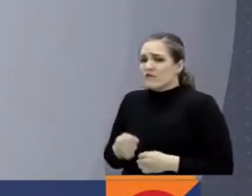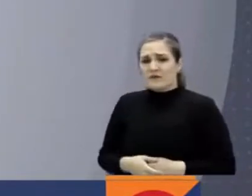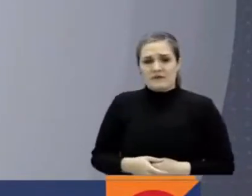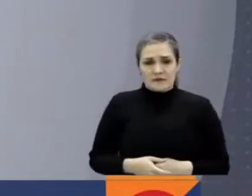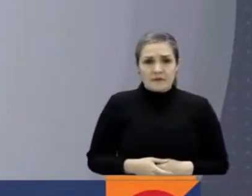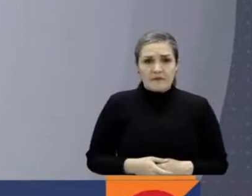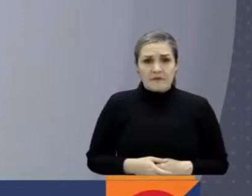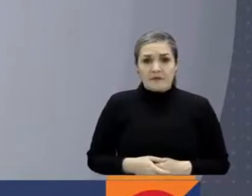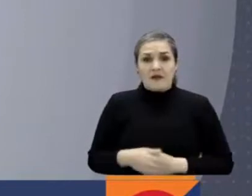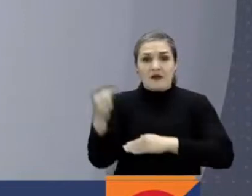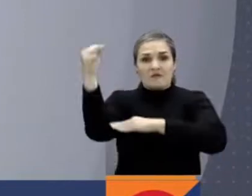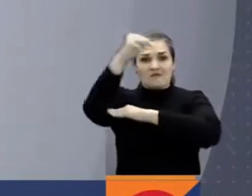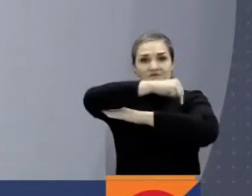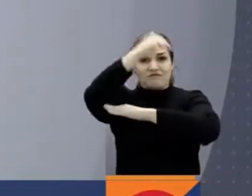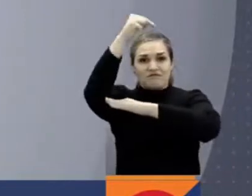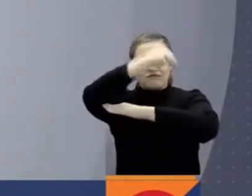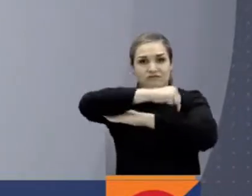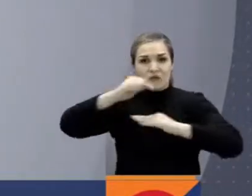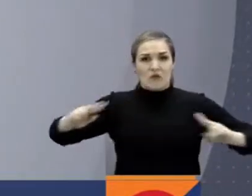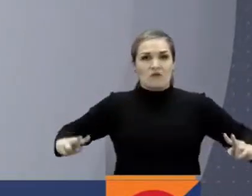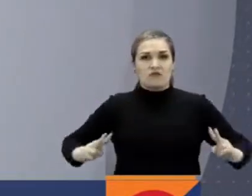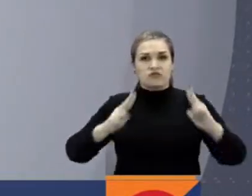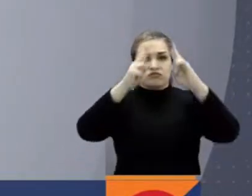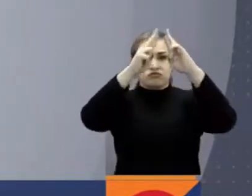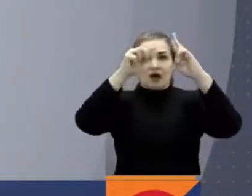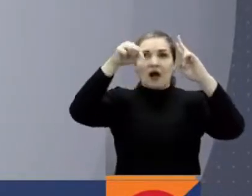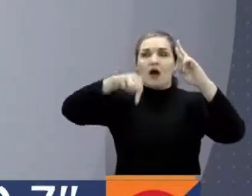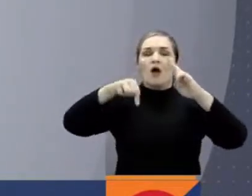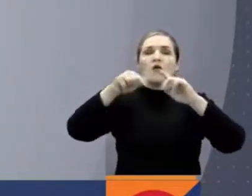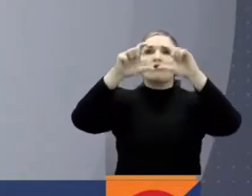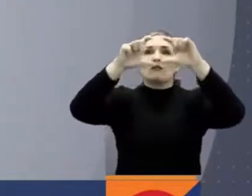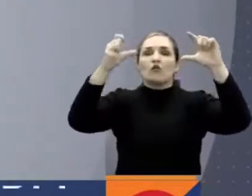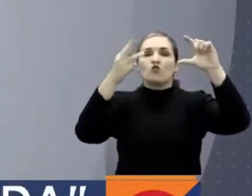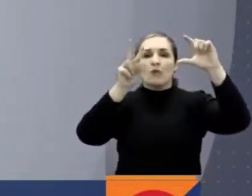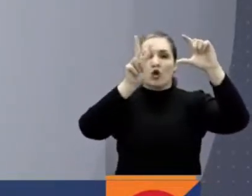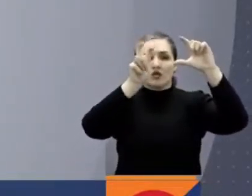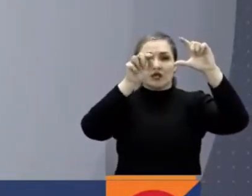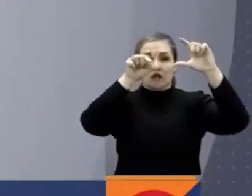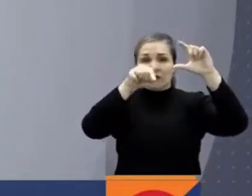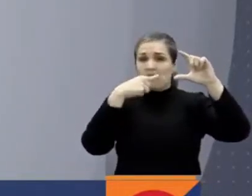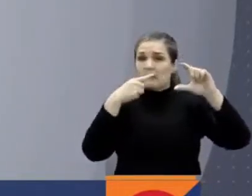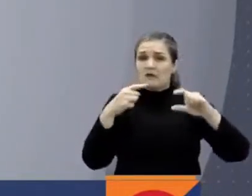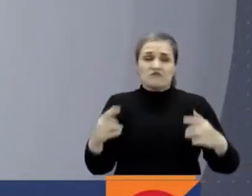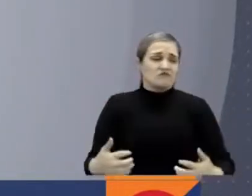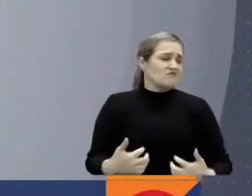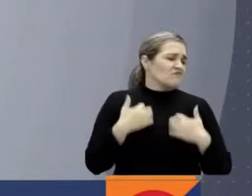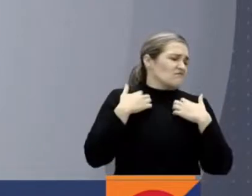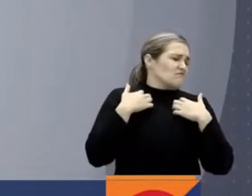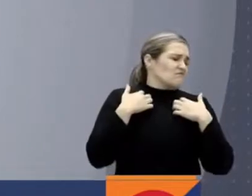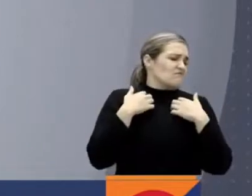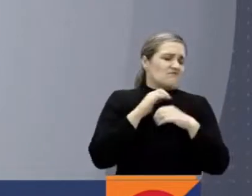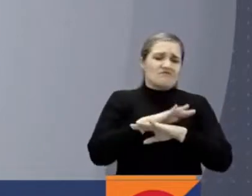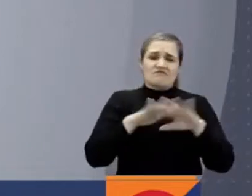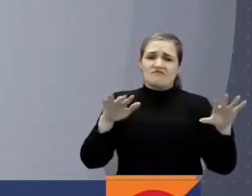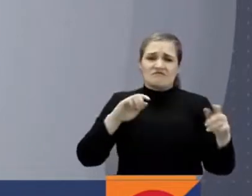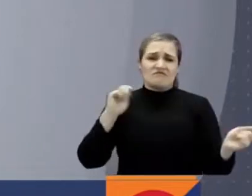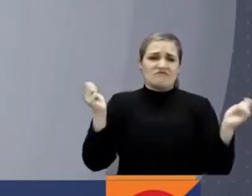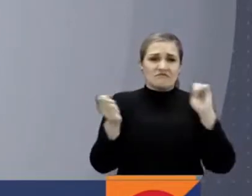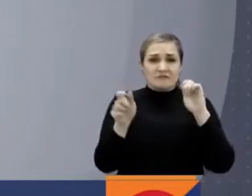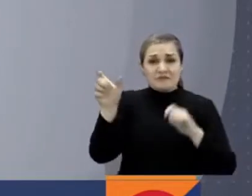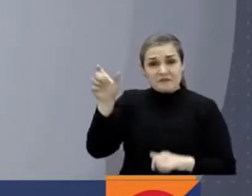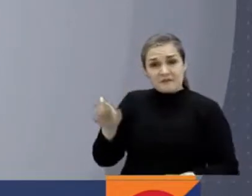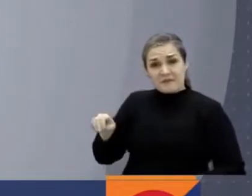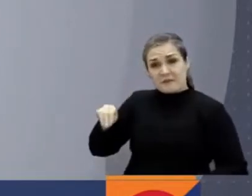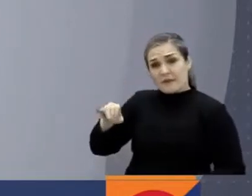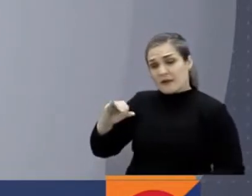En Pozo 7, muchos lloran a familiares y amigos. Dicen que la explosión les cambió la vida. Es el caso de Michael Cortés. Lo